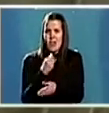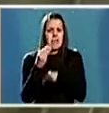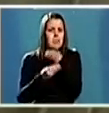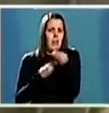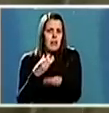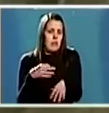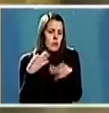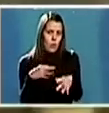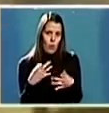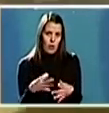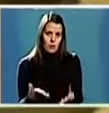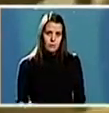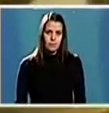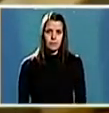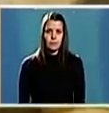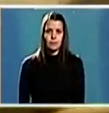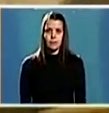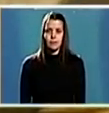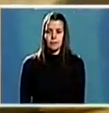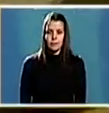variedades.